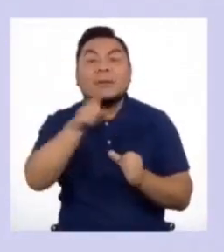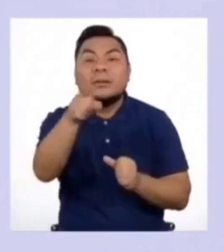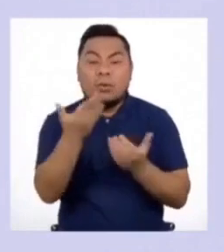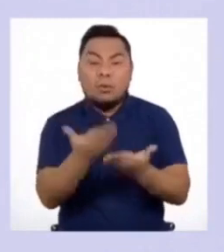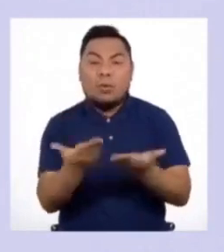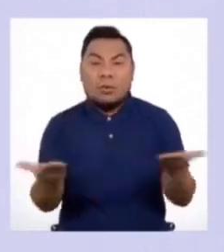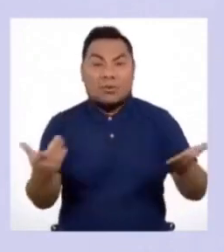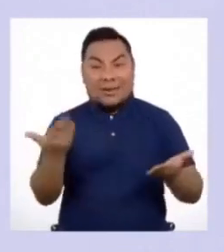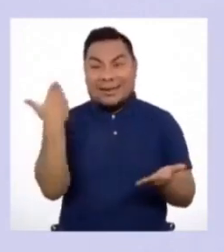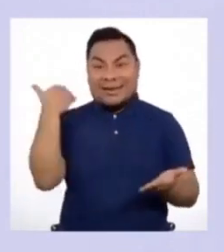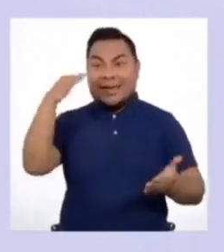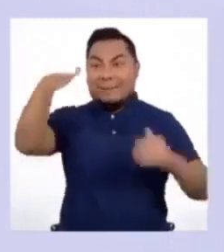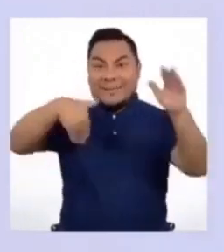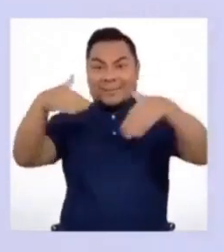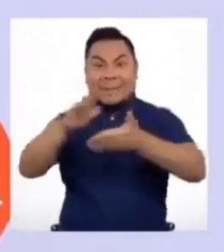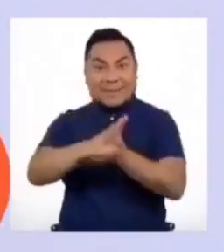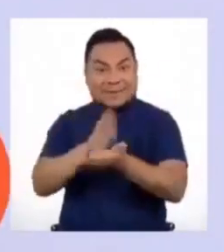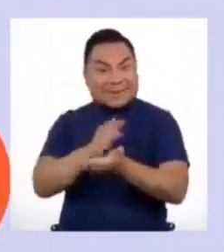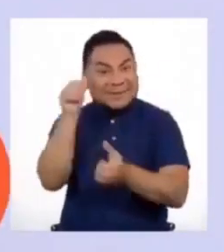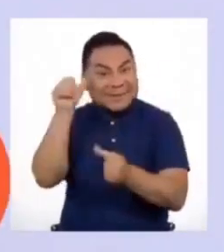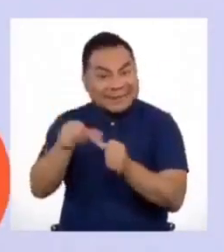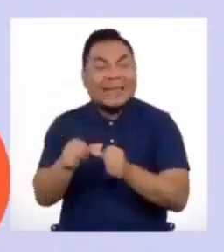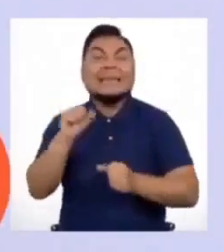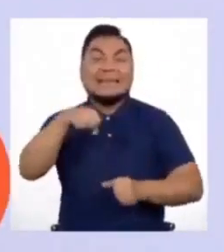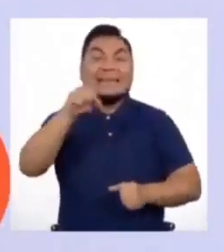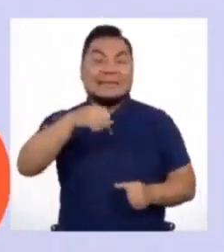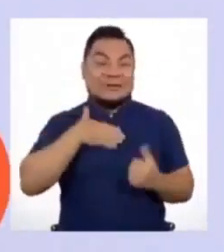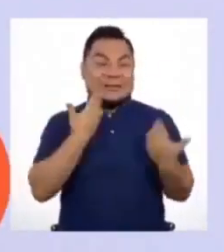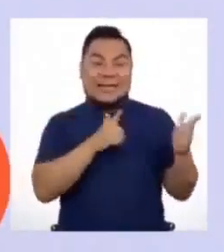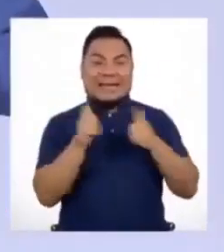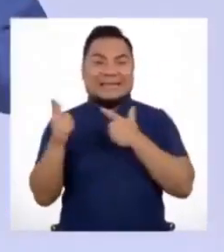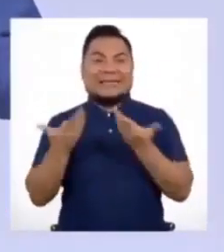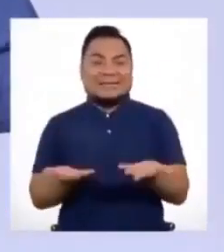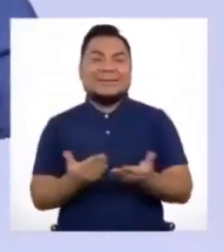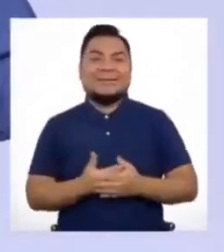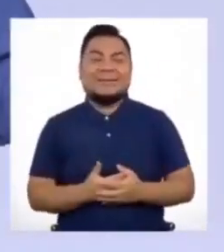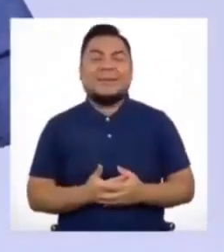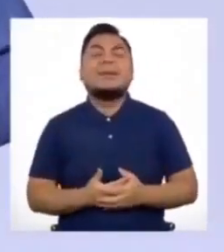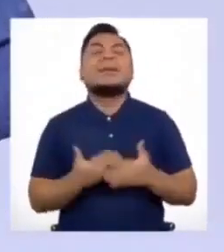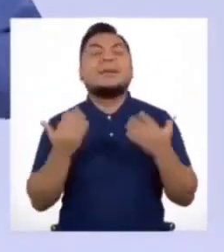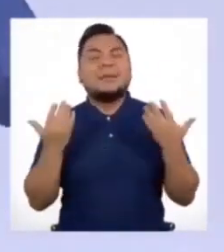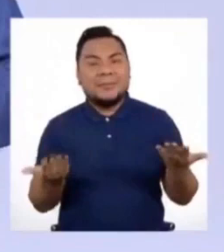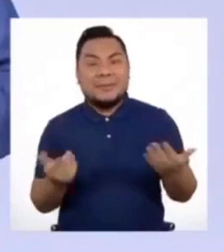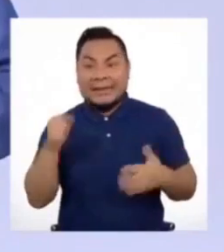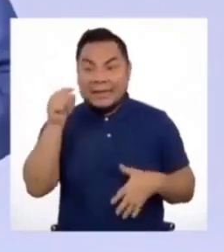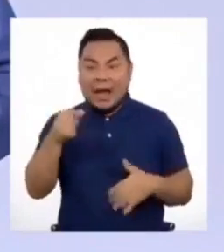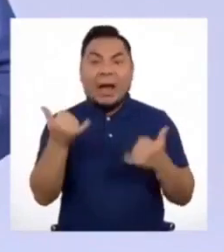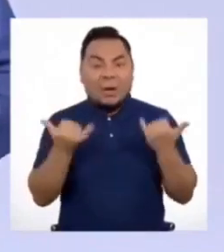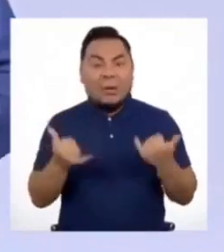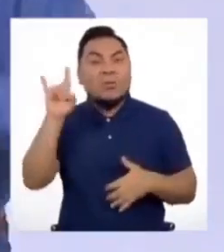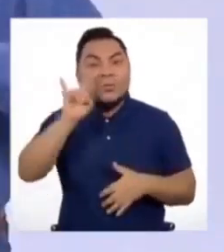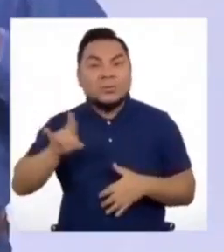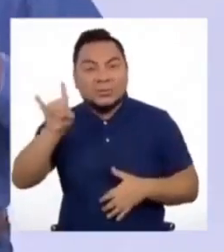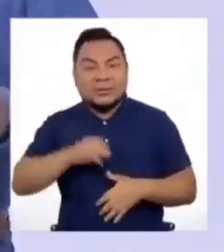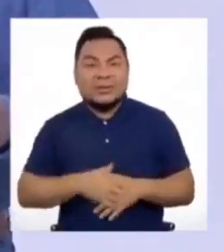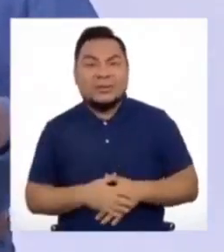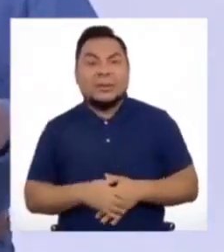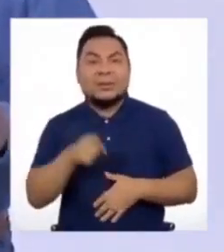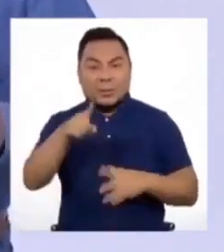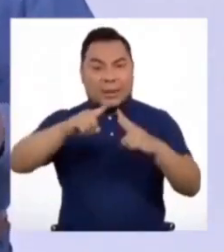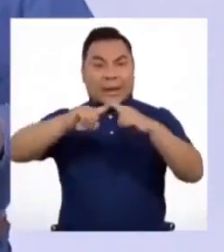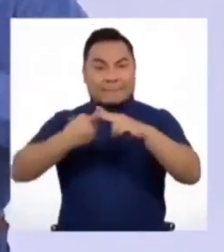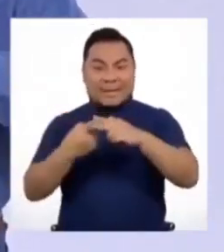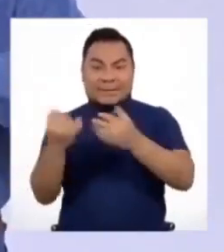que pedimos al inicio de la actividad? Sí, profesor, los tenemos todos. Pues es hora de usarlos.